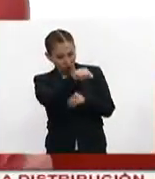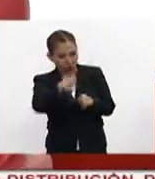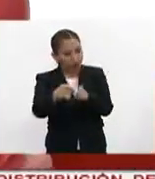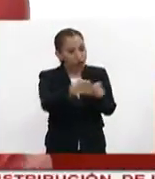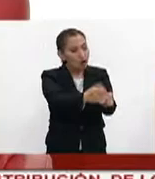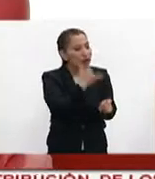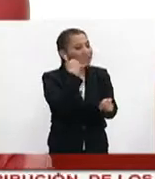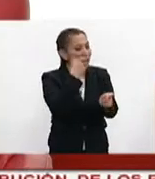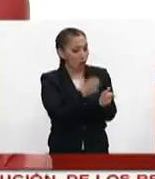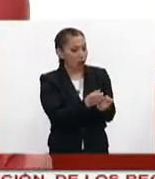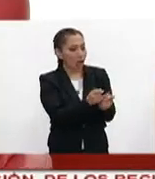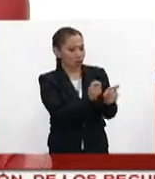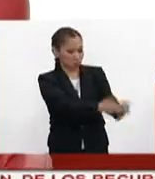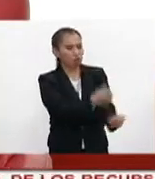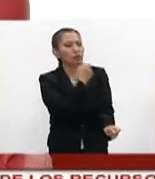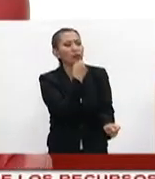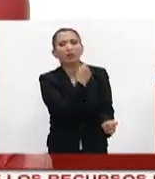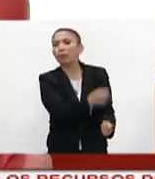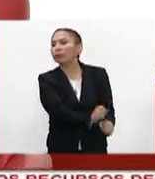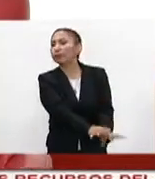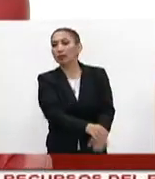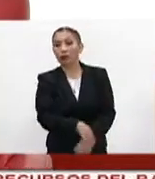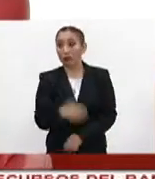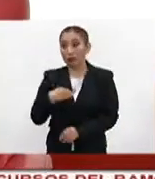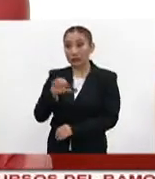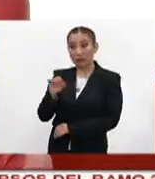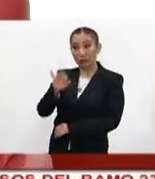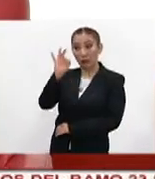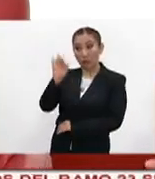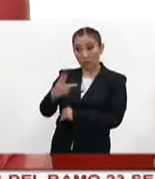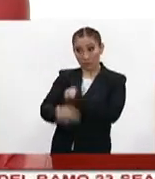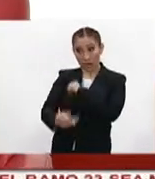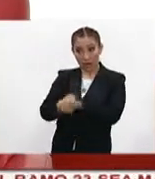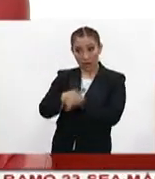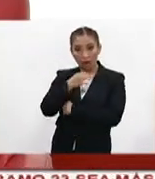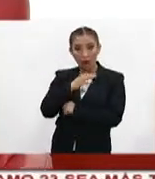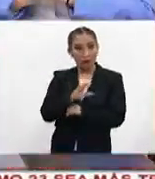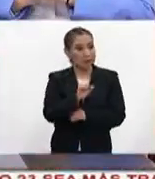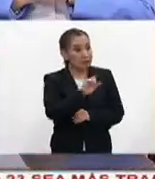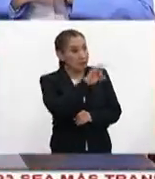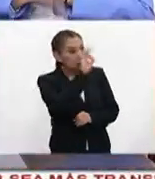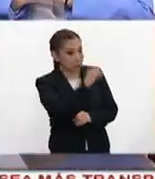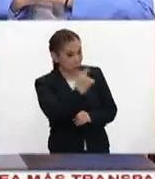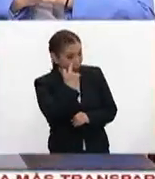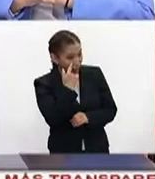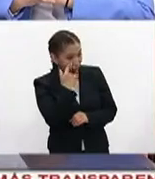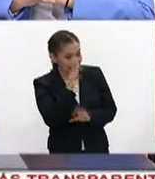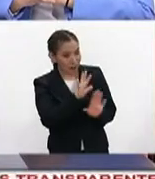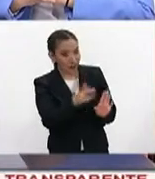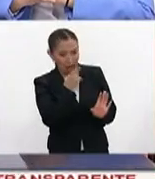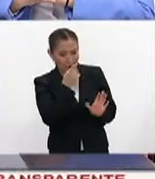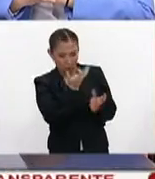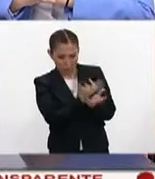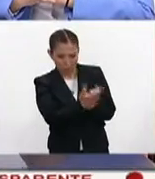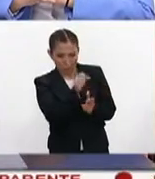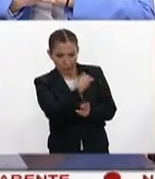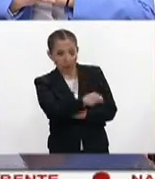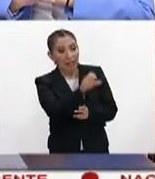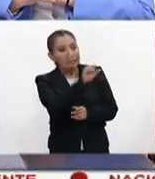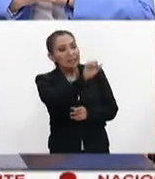das un celular inteligente a uno de tus hijos? Aumenta un 60%, porque desgraciadamente... 60%, a ver, es que me quiero detener en